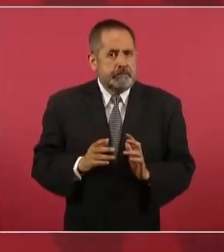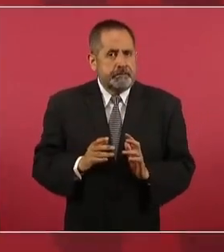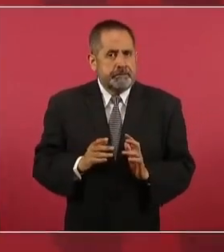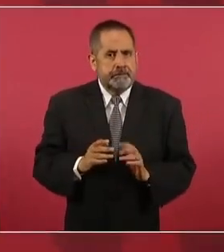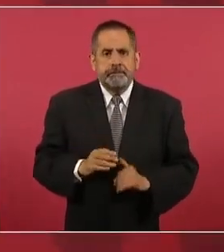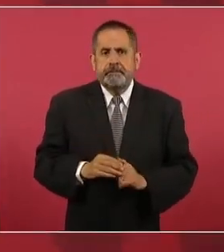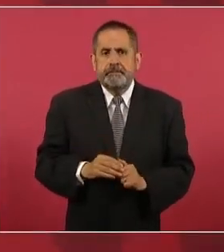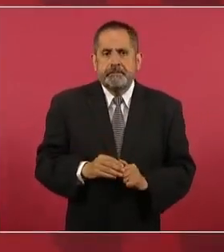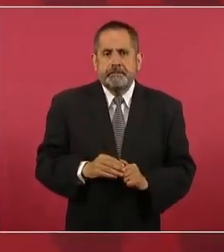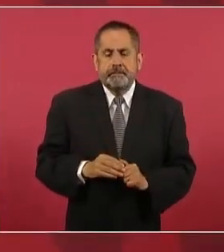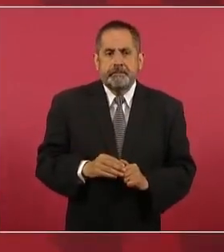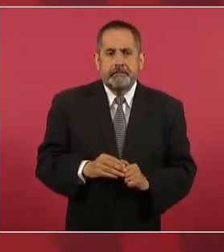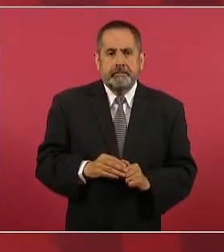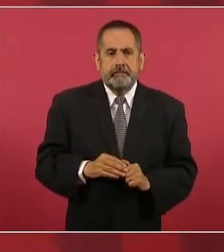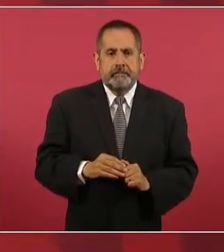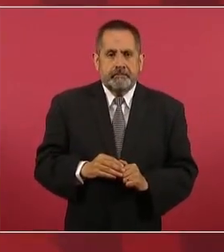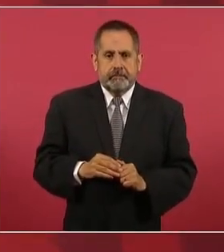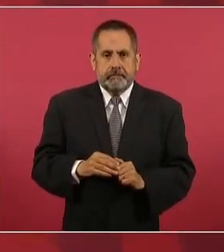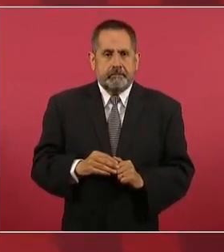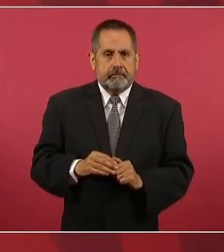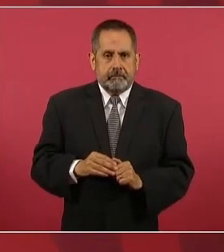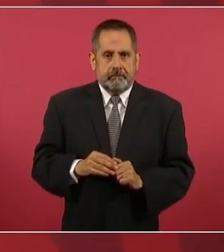no